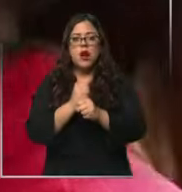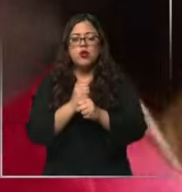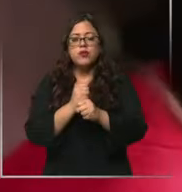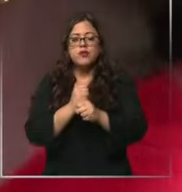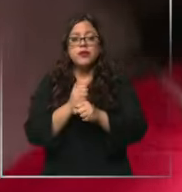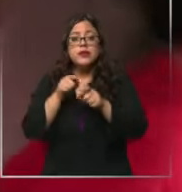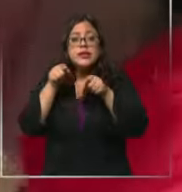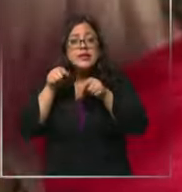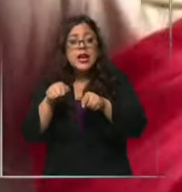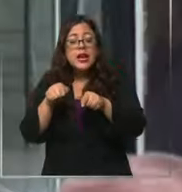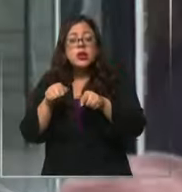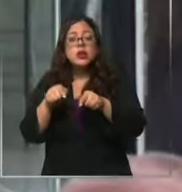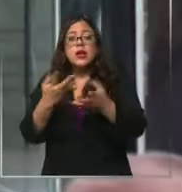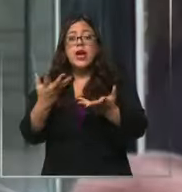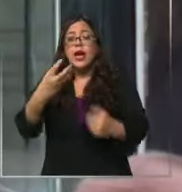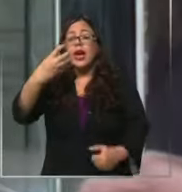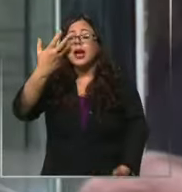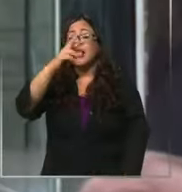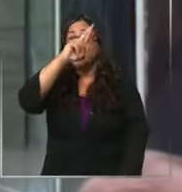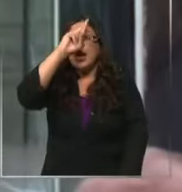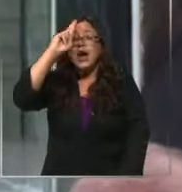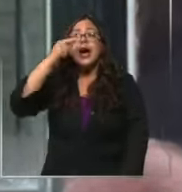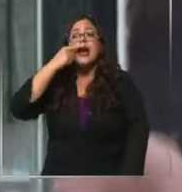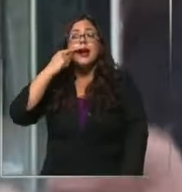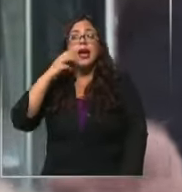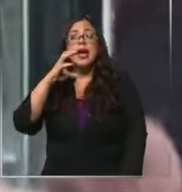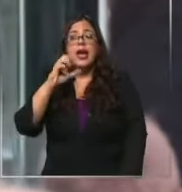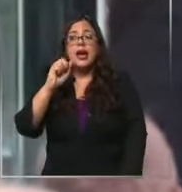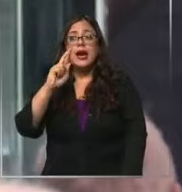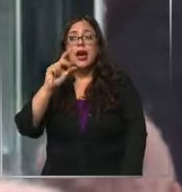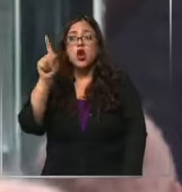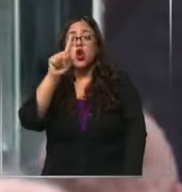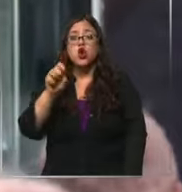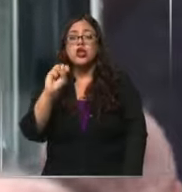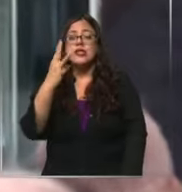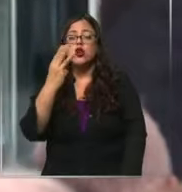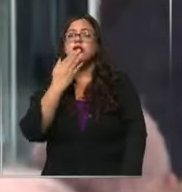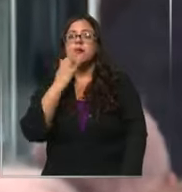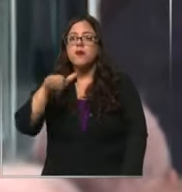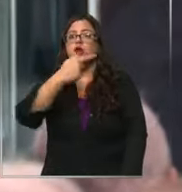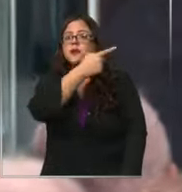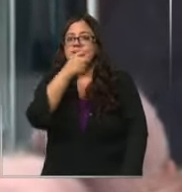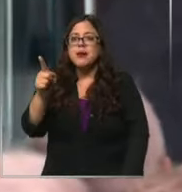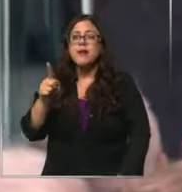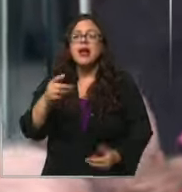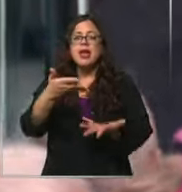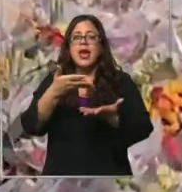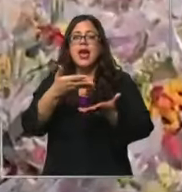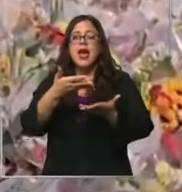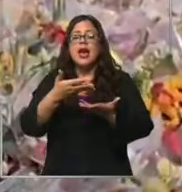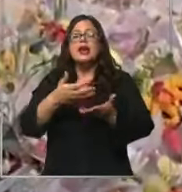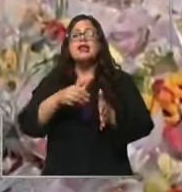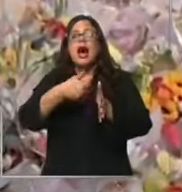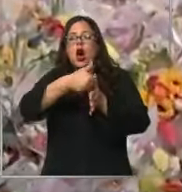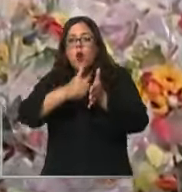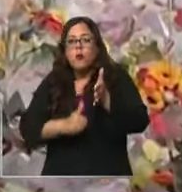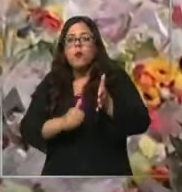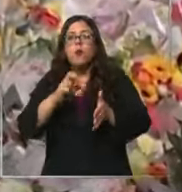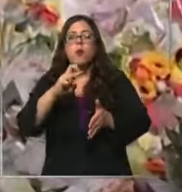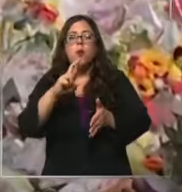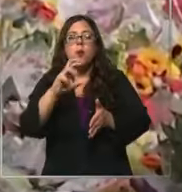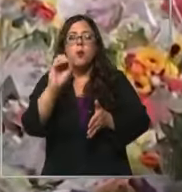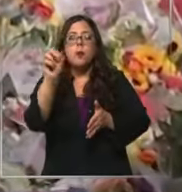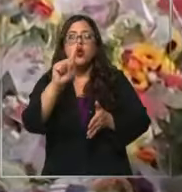Esto no es todo, ya que el rey Carlos III también se someterá la próxima semana a una intervención médica en la próstata. También se espera